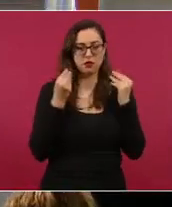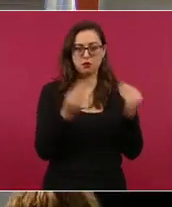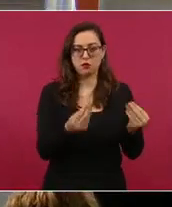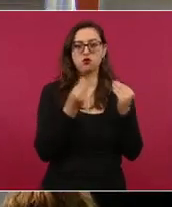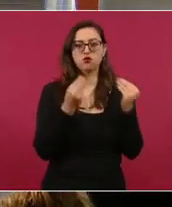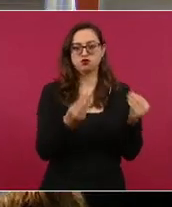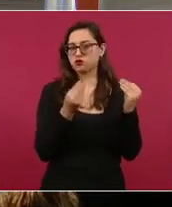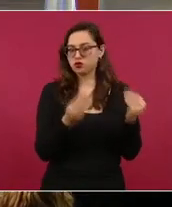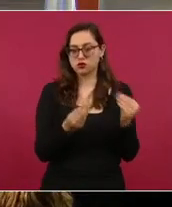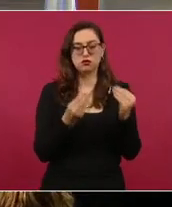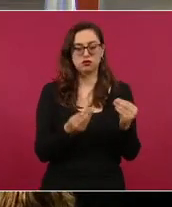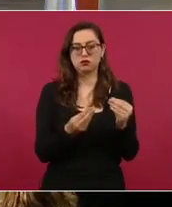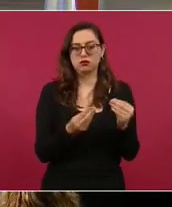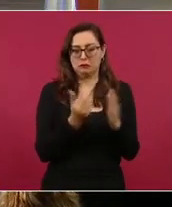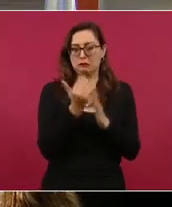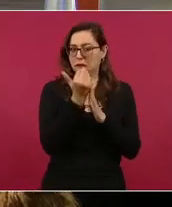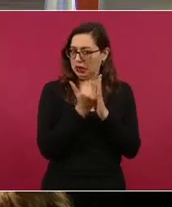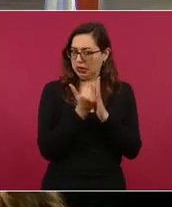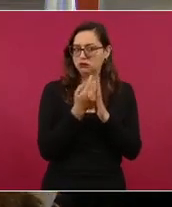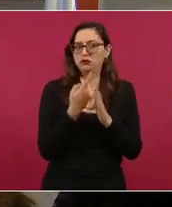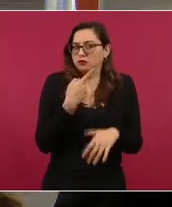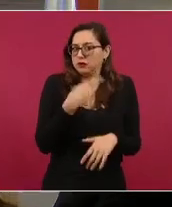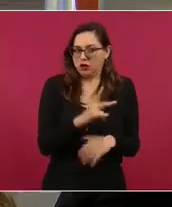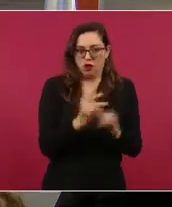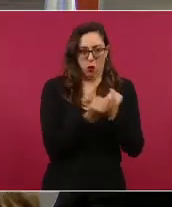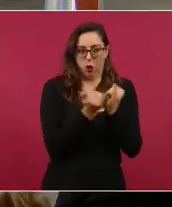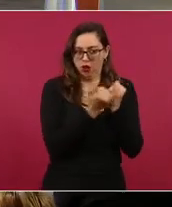miren con nosotros,